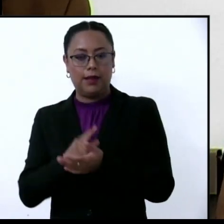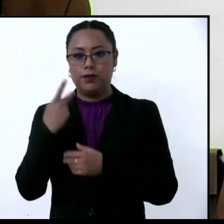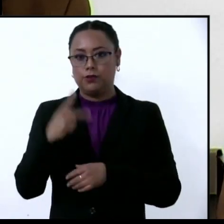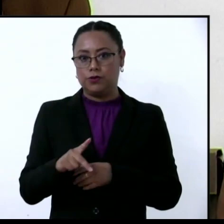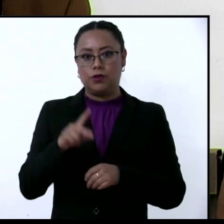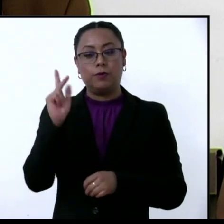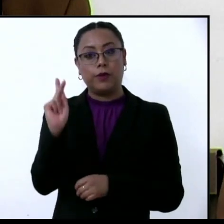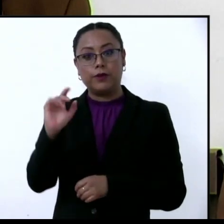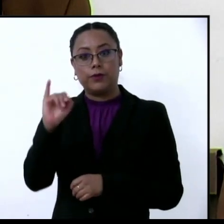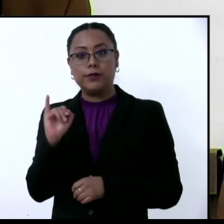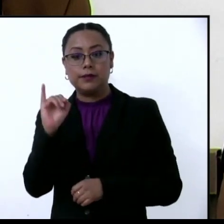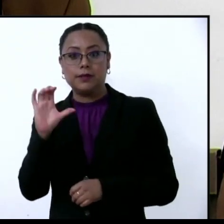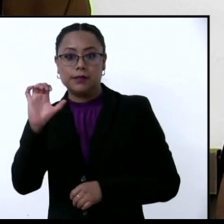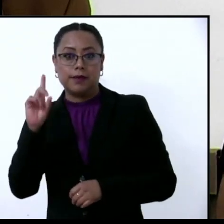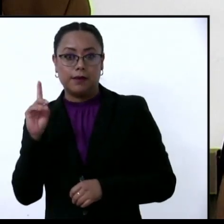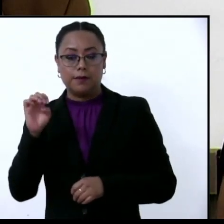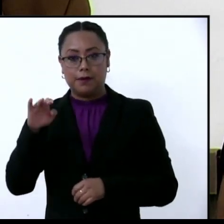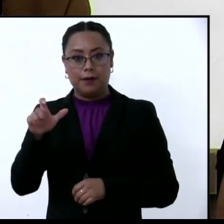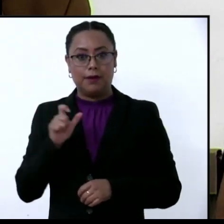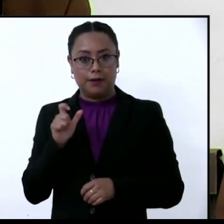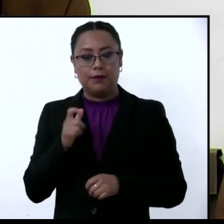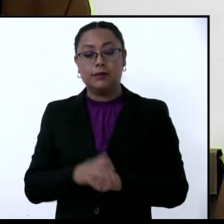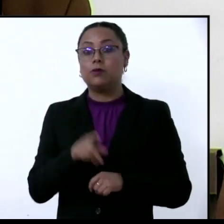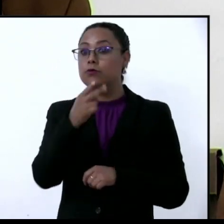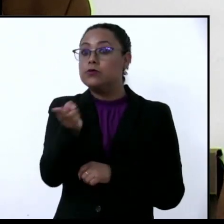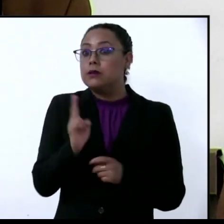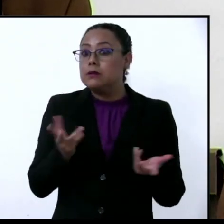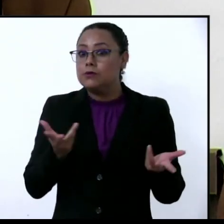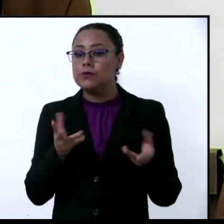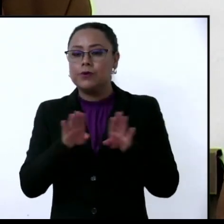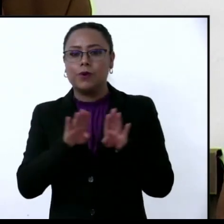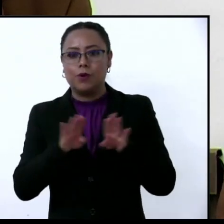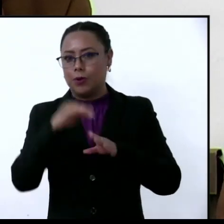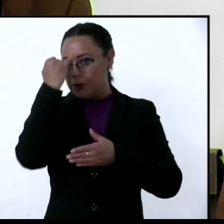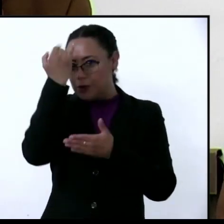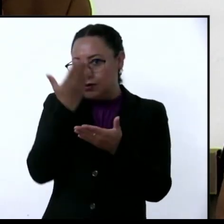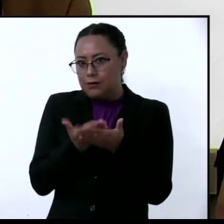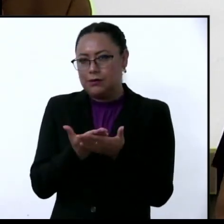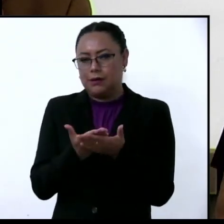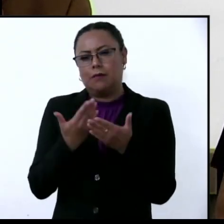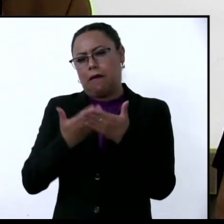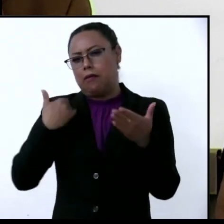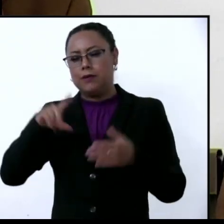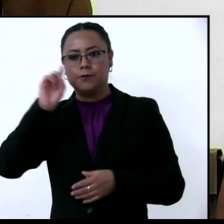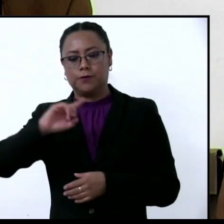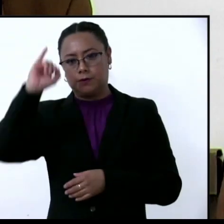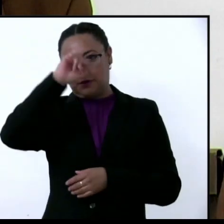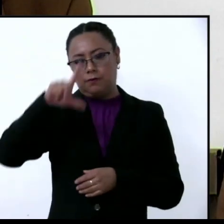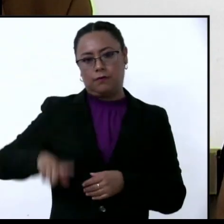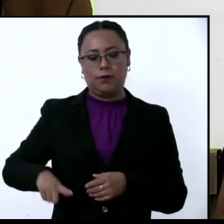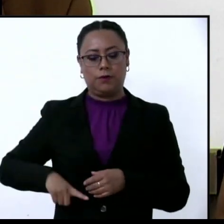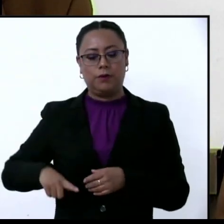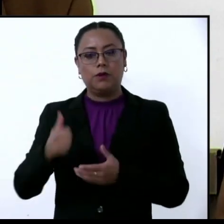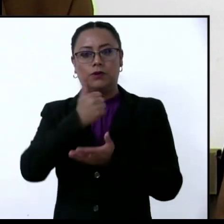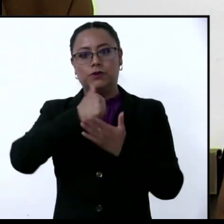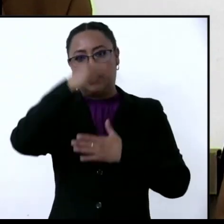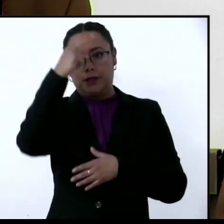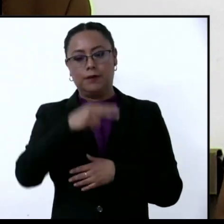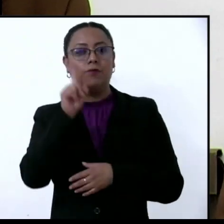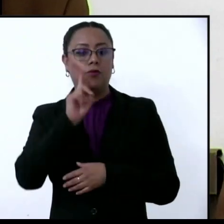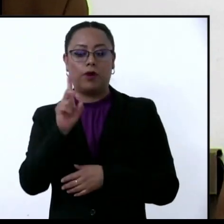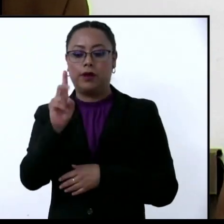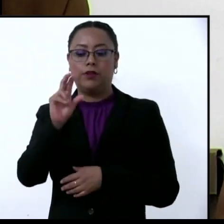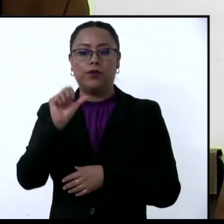de la Ciudad de México, lo cual realizaron ustedes como iniciativa de la entonces jefa de gobierno de la Ciudad de México, de la